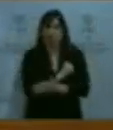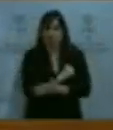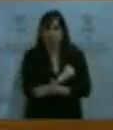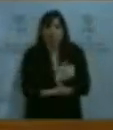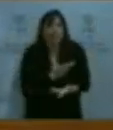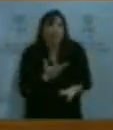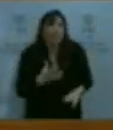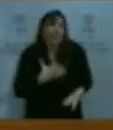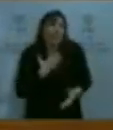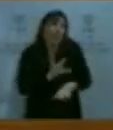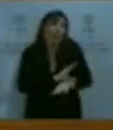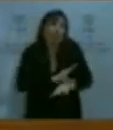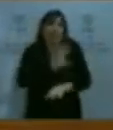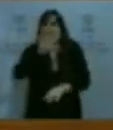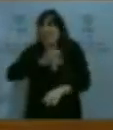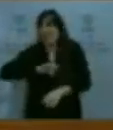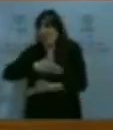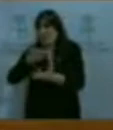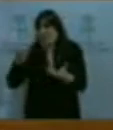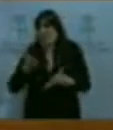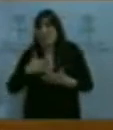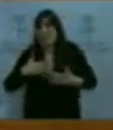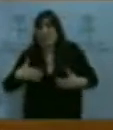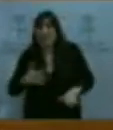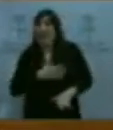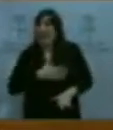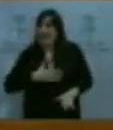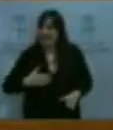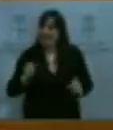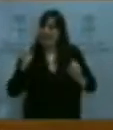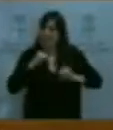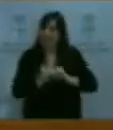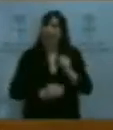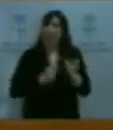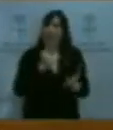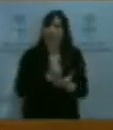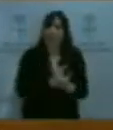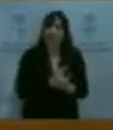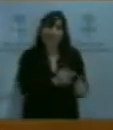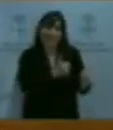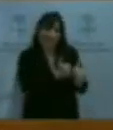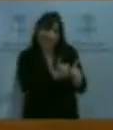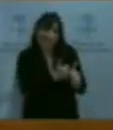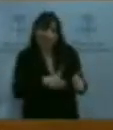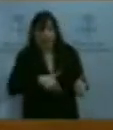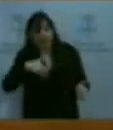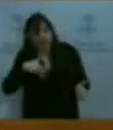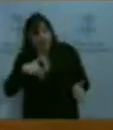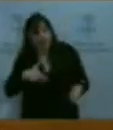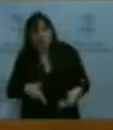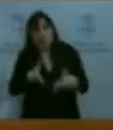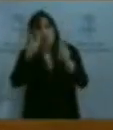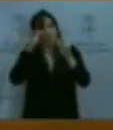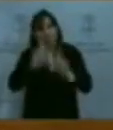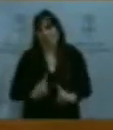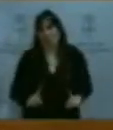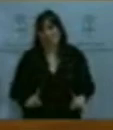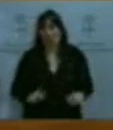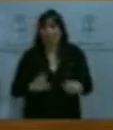autónoma quiera reconstruir ese pacto, su secretario general no les va a dejar. Por lo tanto, lo que tienen que hacer los consejeros de